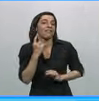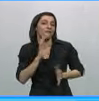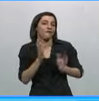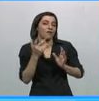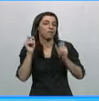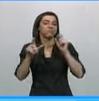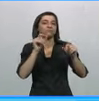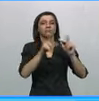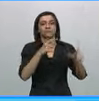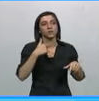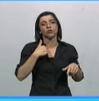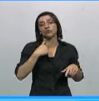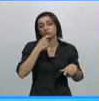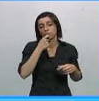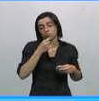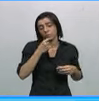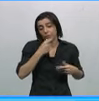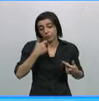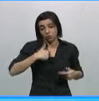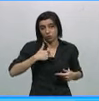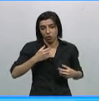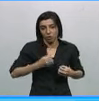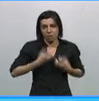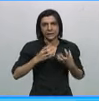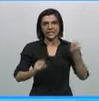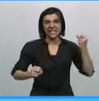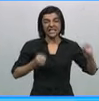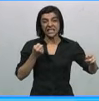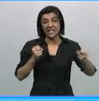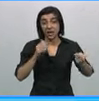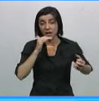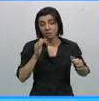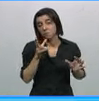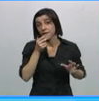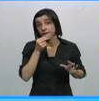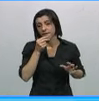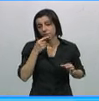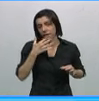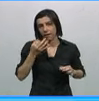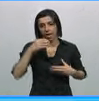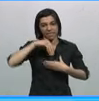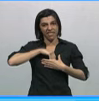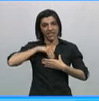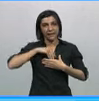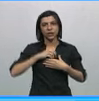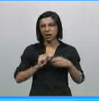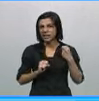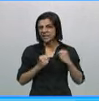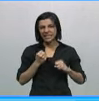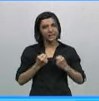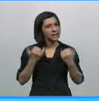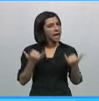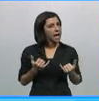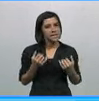lo expreso, pero por dentro también uno está con toda la